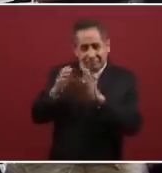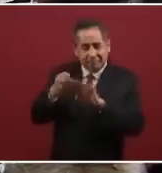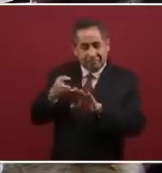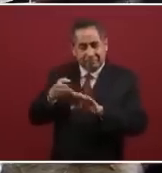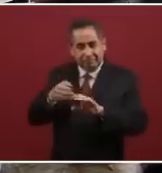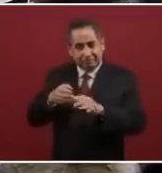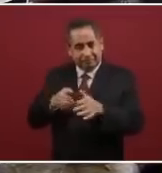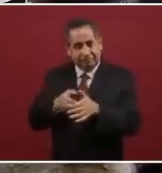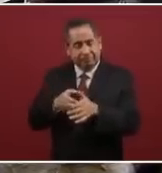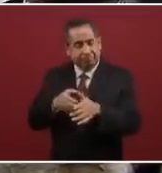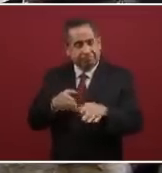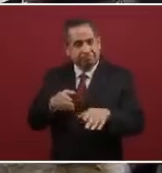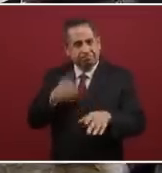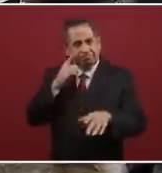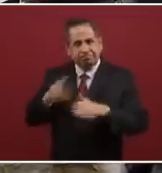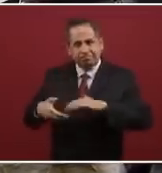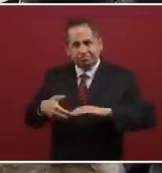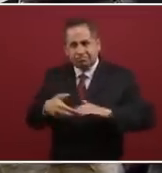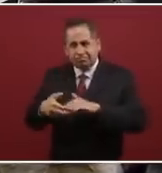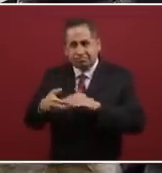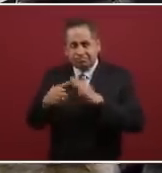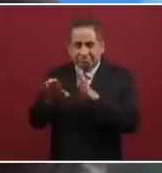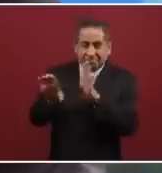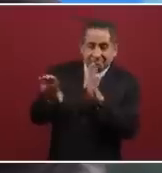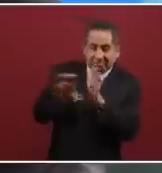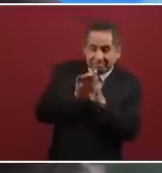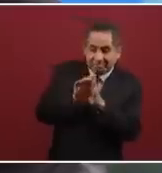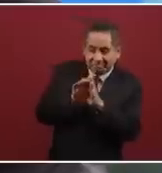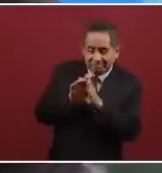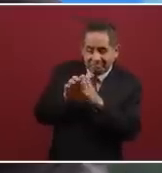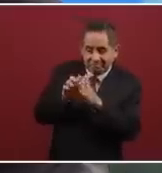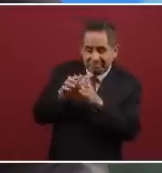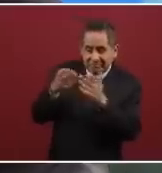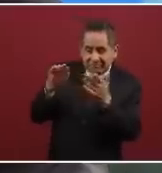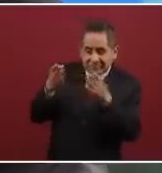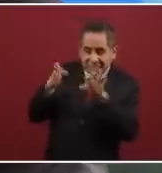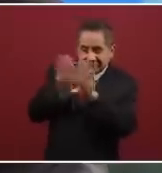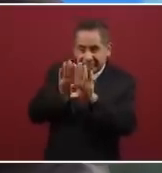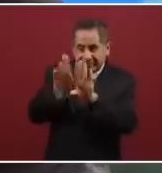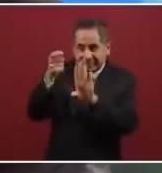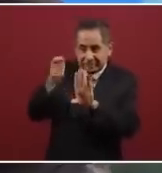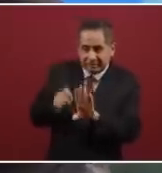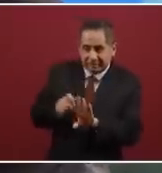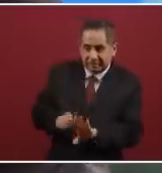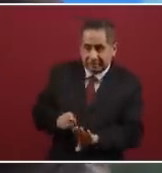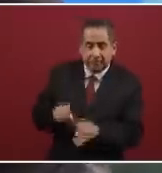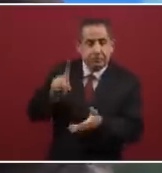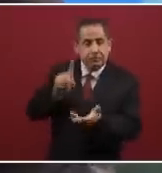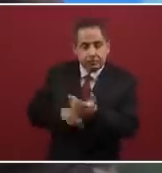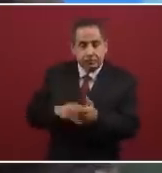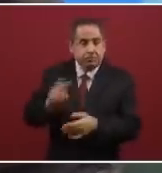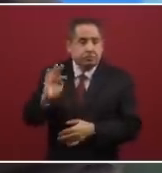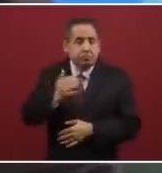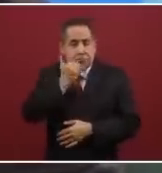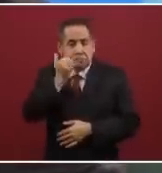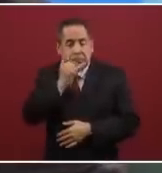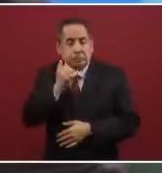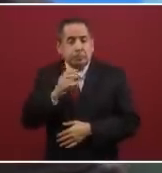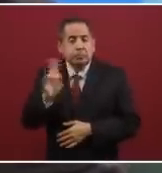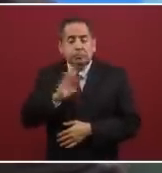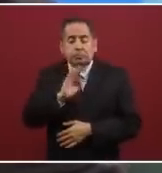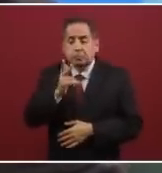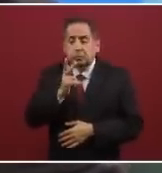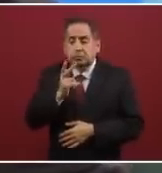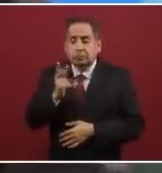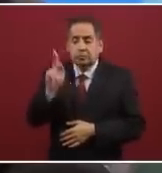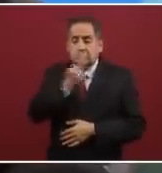tráiler que no están habilitadas para llevar personas. Esas personas pueden morir por asfixia.